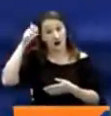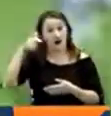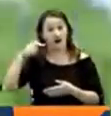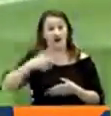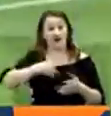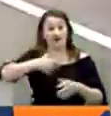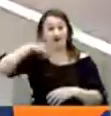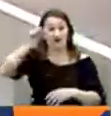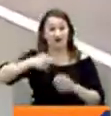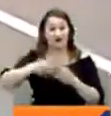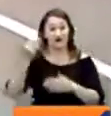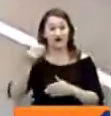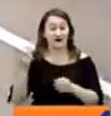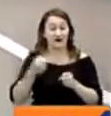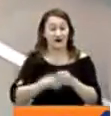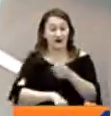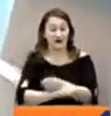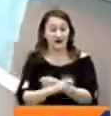colombiano.